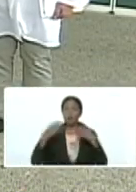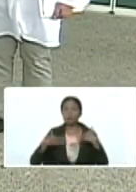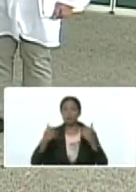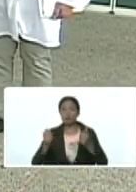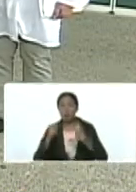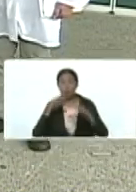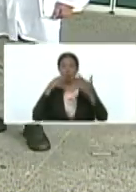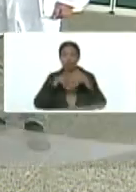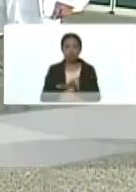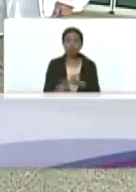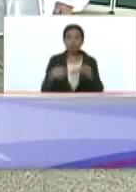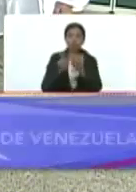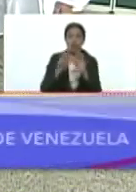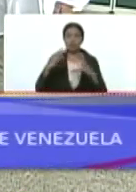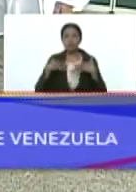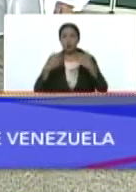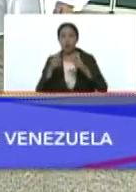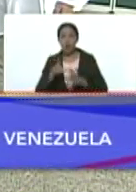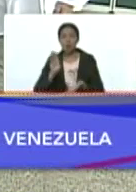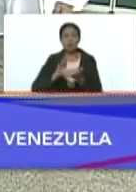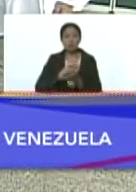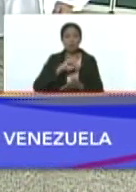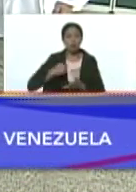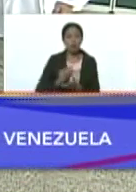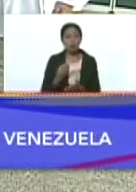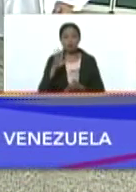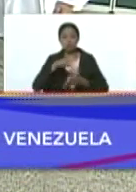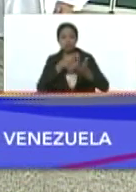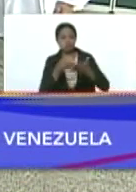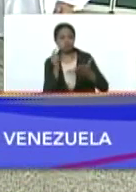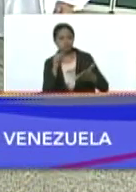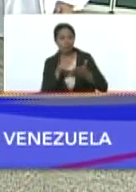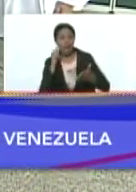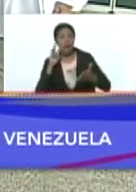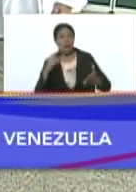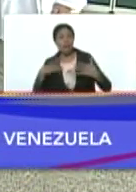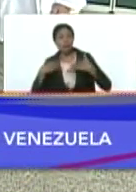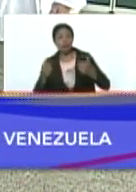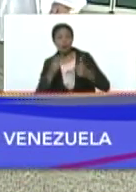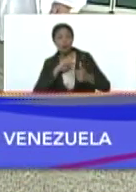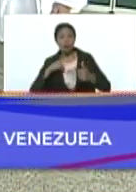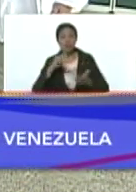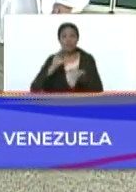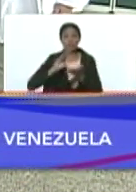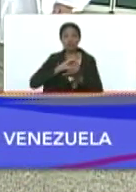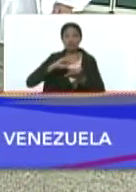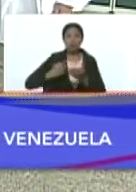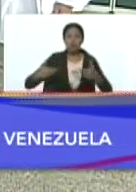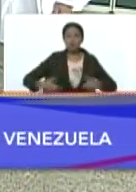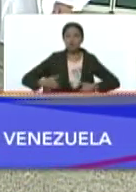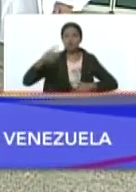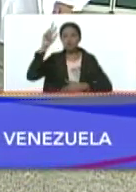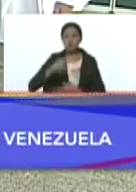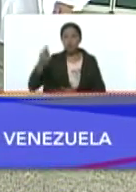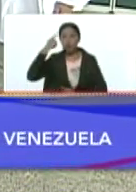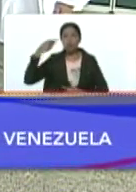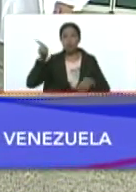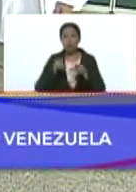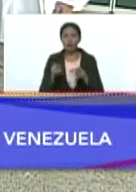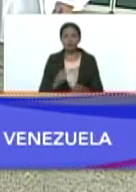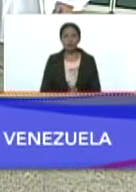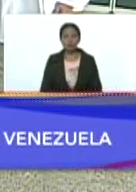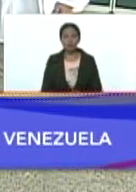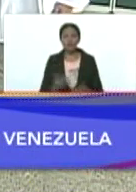salud integral, la salud en el centro de nuestra agenda. La salud en el centro de nuestro esfuerzo diario.